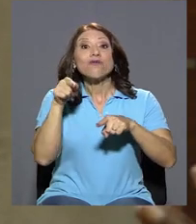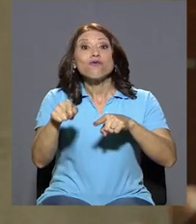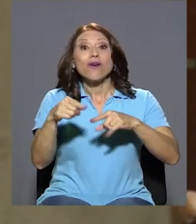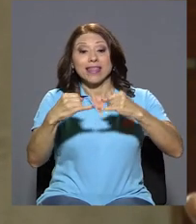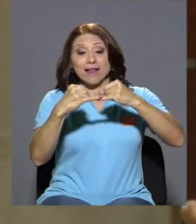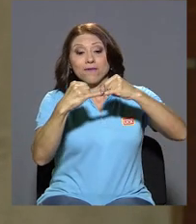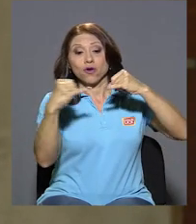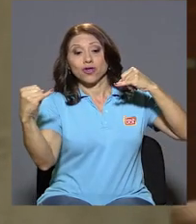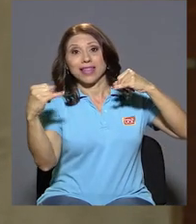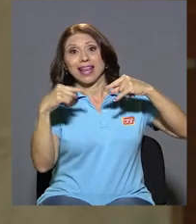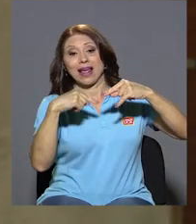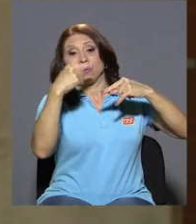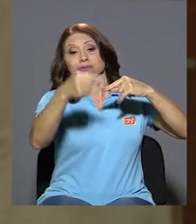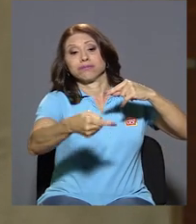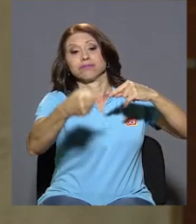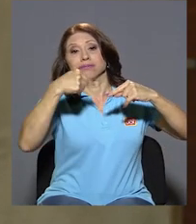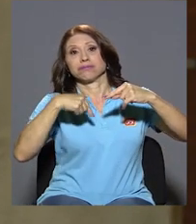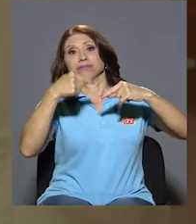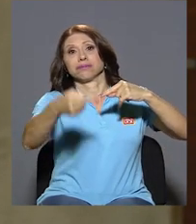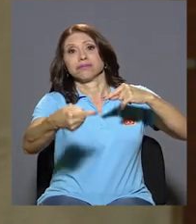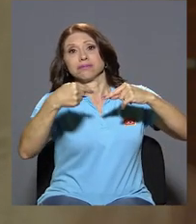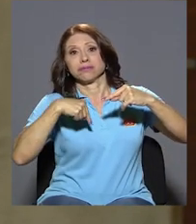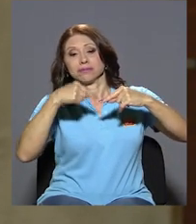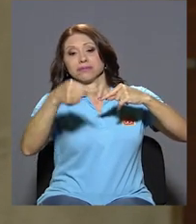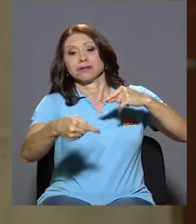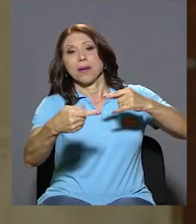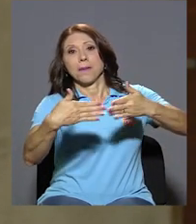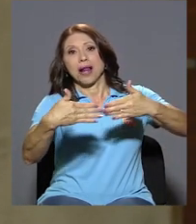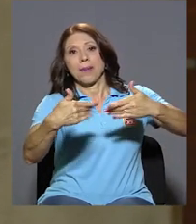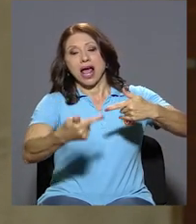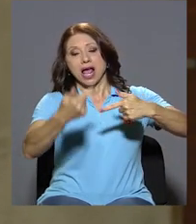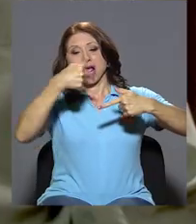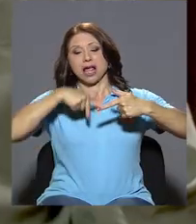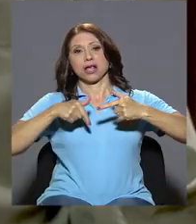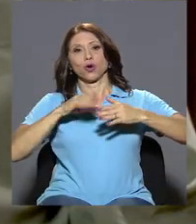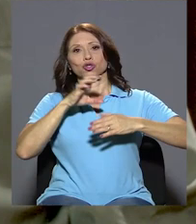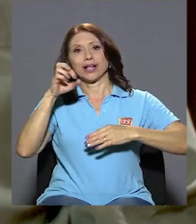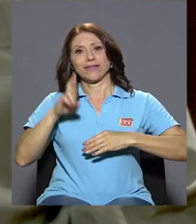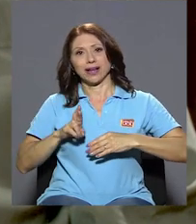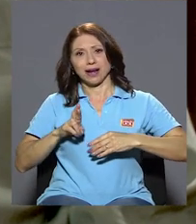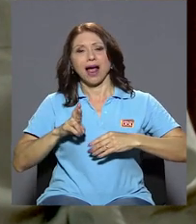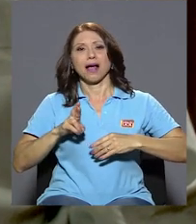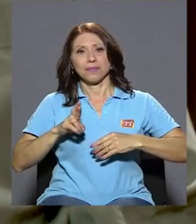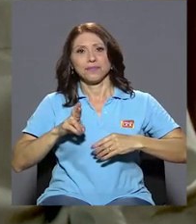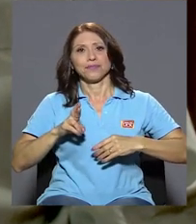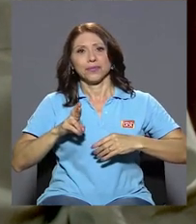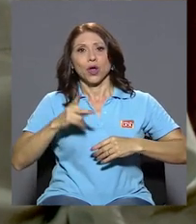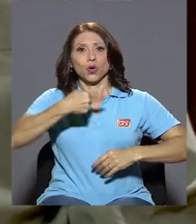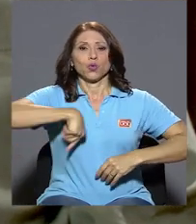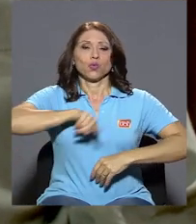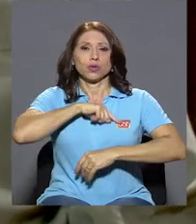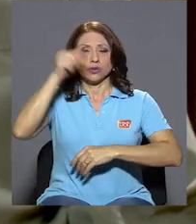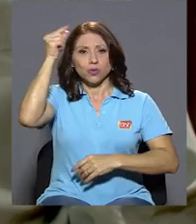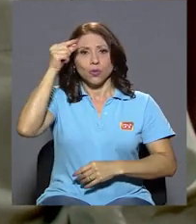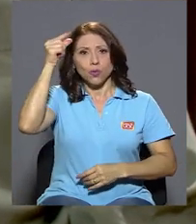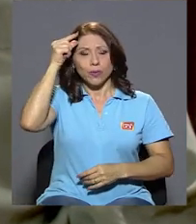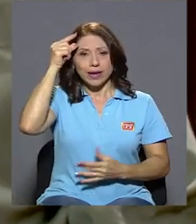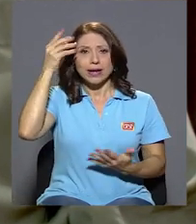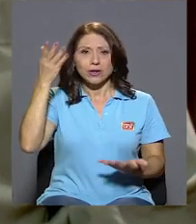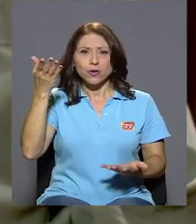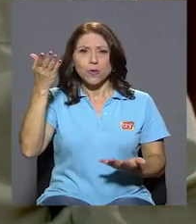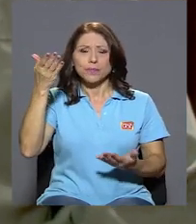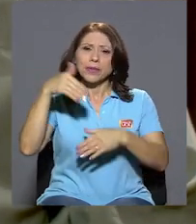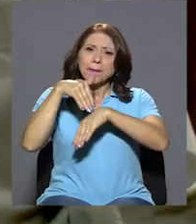transfronterizo de ambas lados de la frontera' panamá y costa rica costa el gobierno nuestro